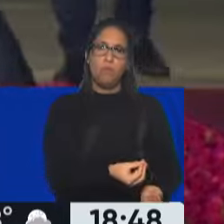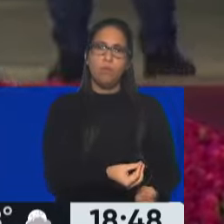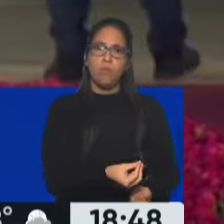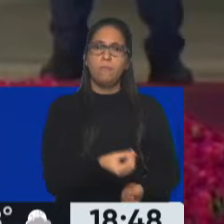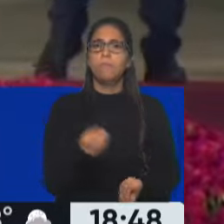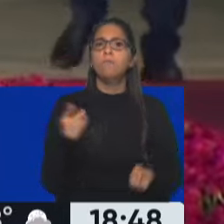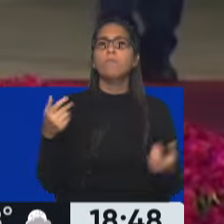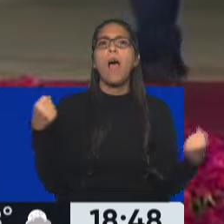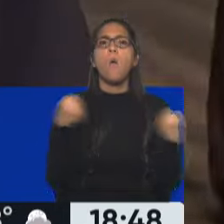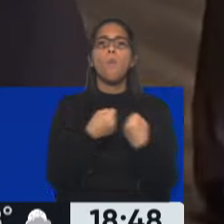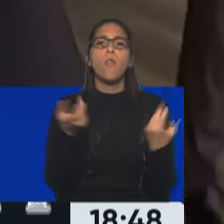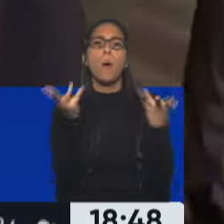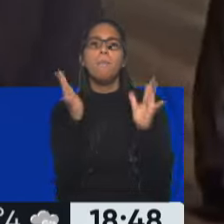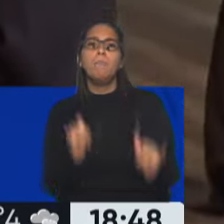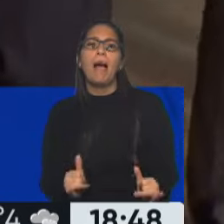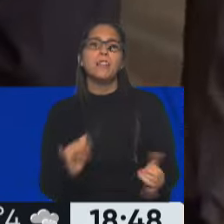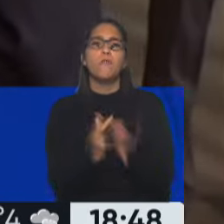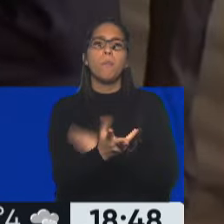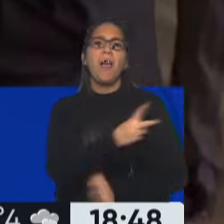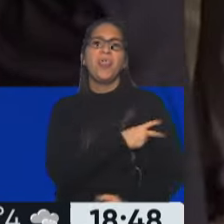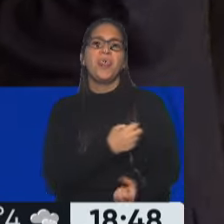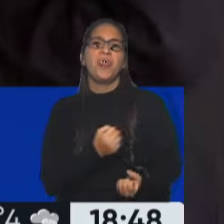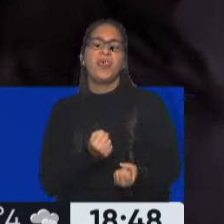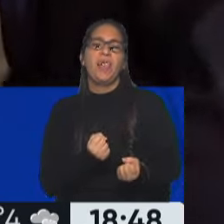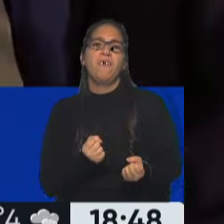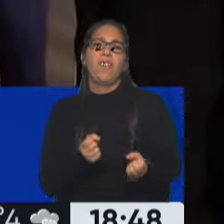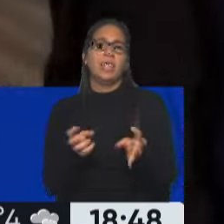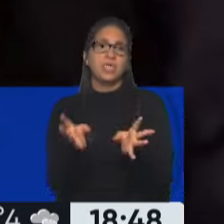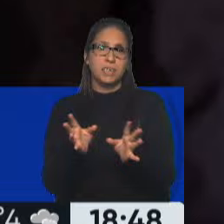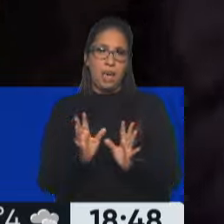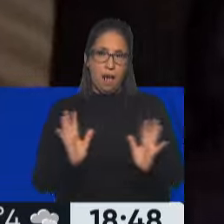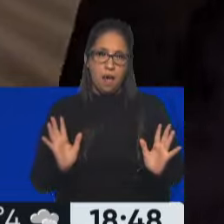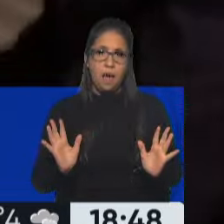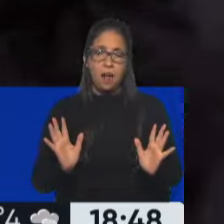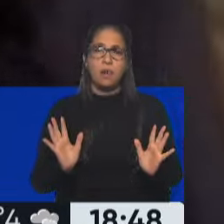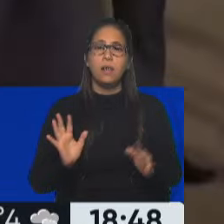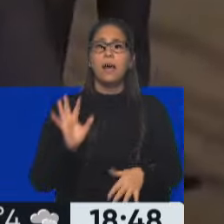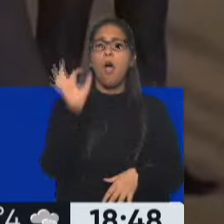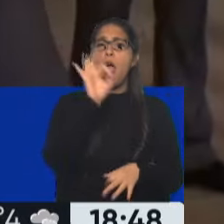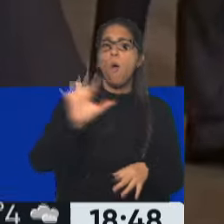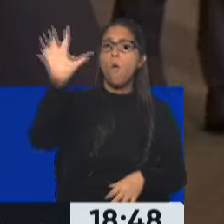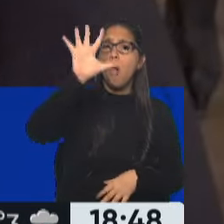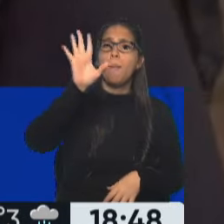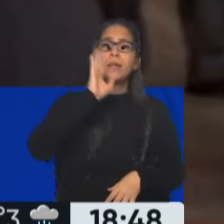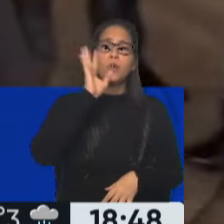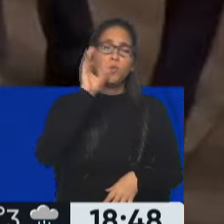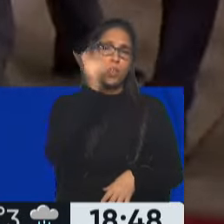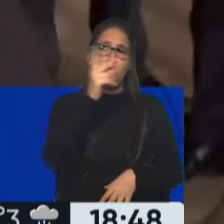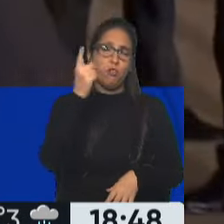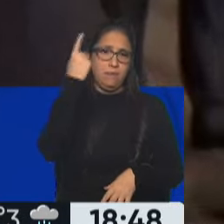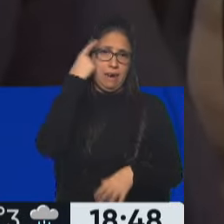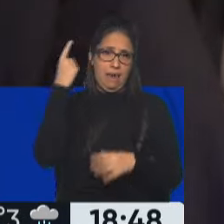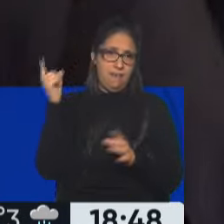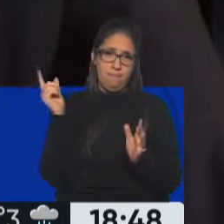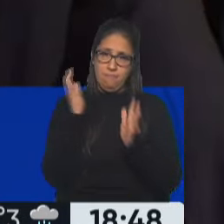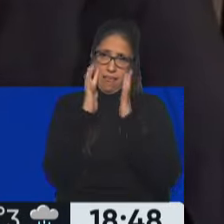y defensivo, esto no es lo que piensan desde Estados Unidos y desde Europa, sobre todo desde Estados Unidos, sí. Que lo